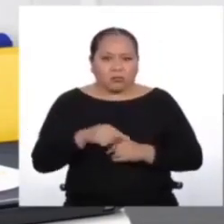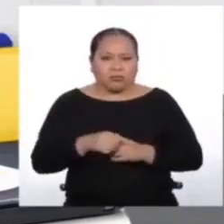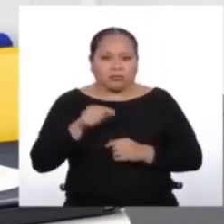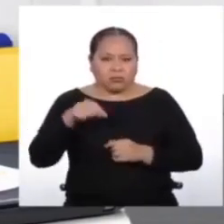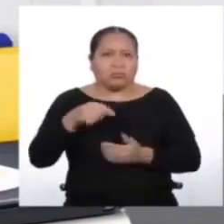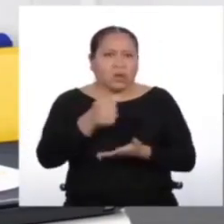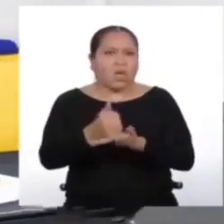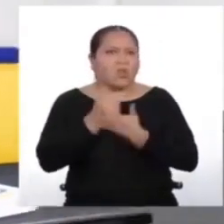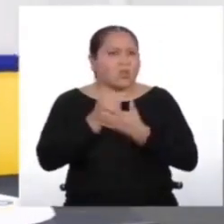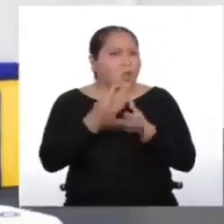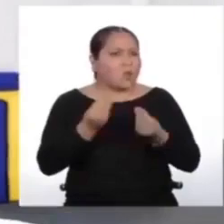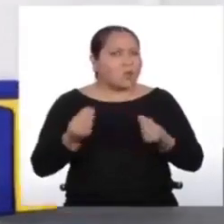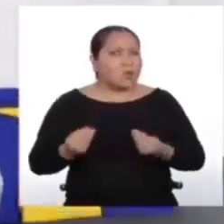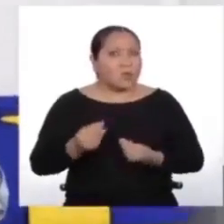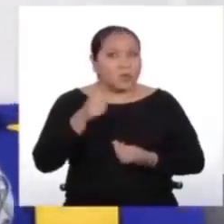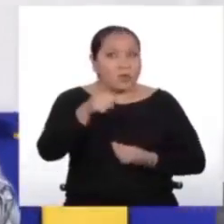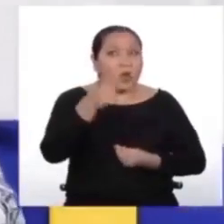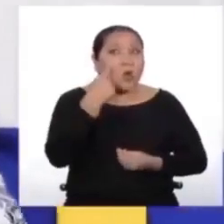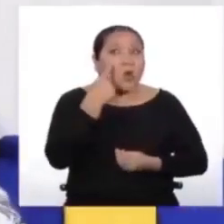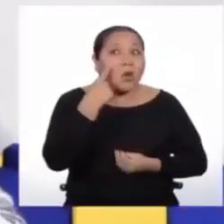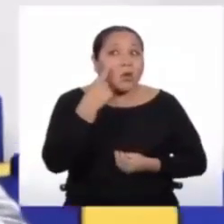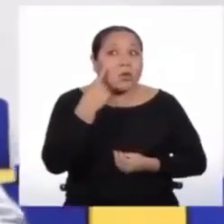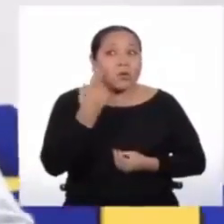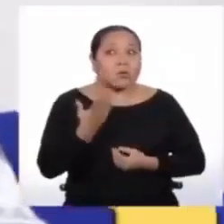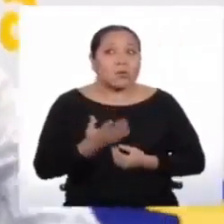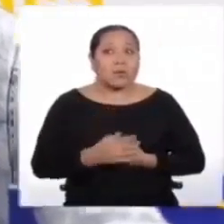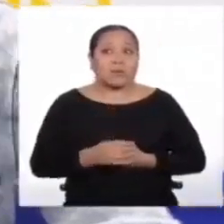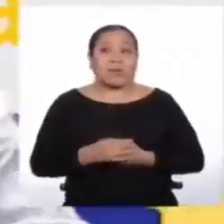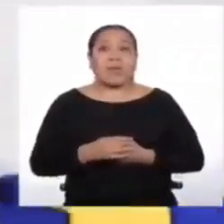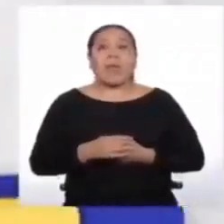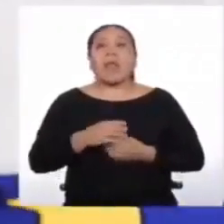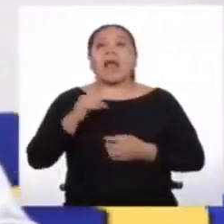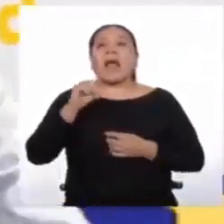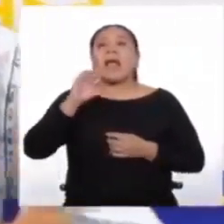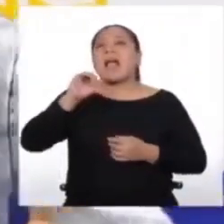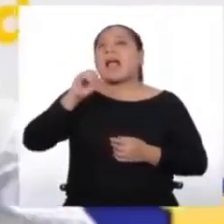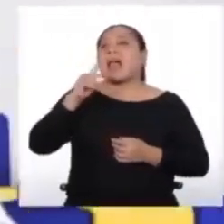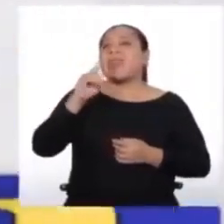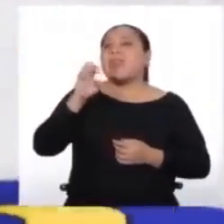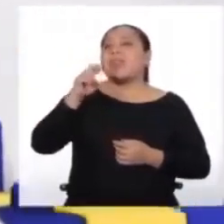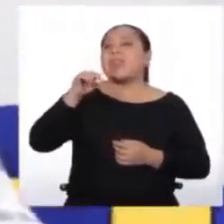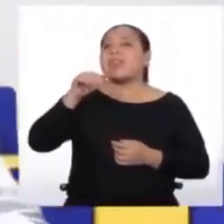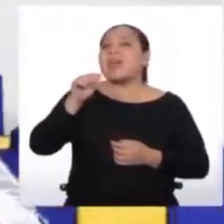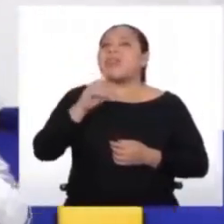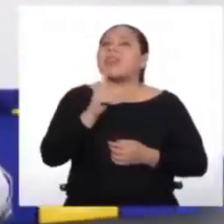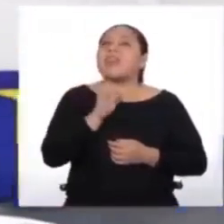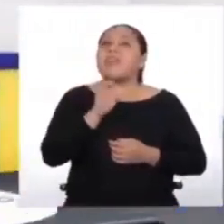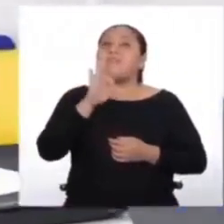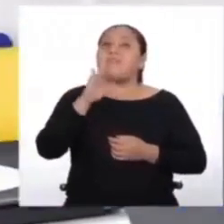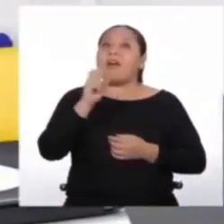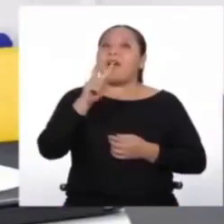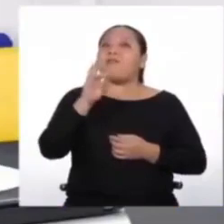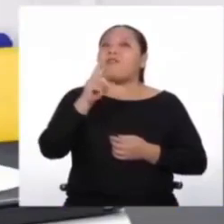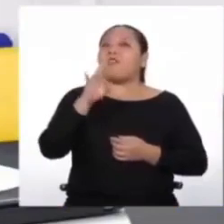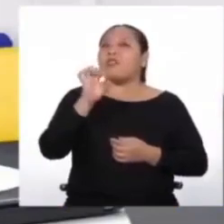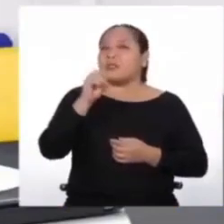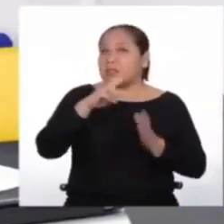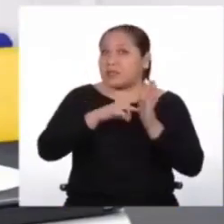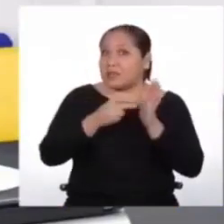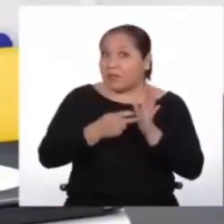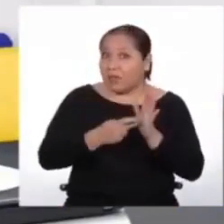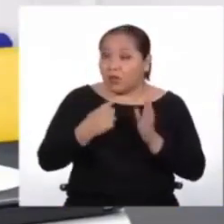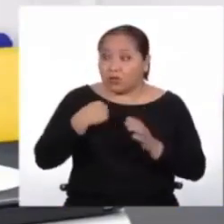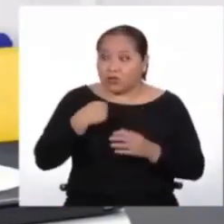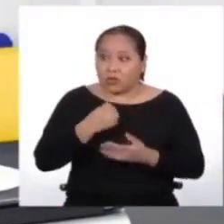útil. ¿Ustedes conocen esto de la cadena de favores? Bueno, les cuento que he estado pensando en formas de ayudar